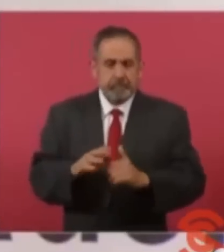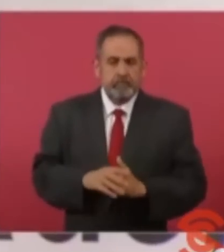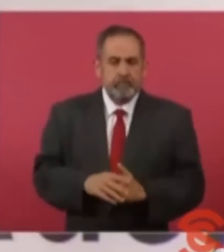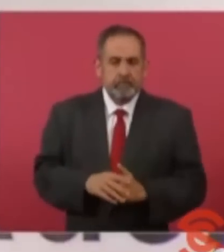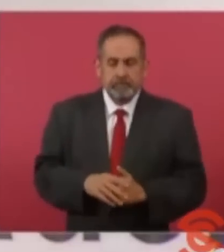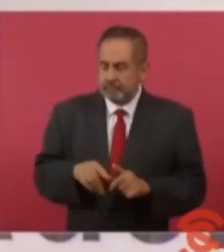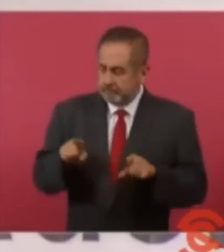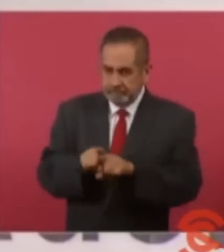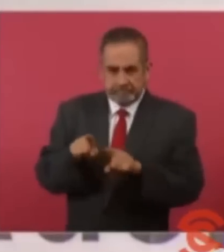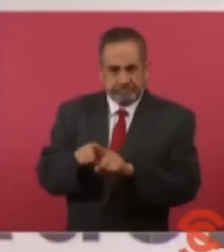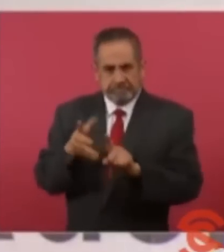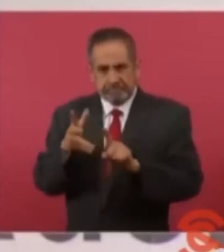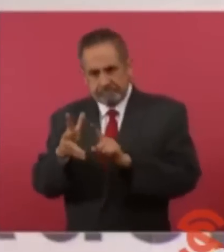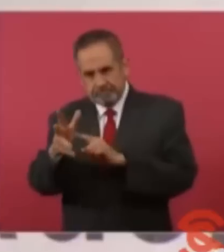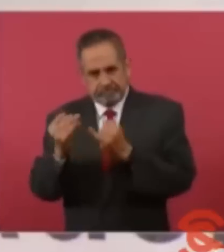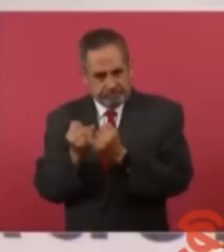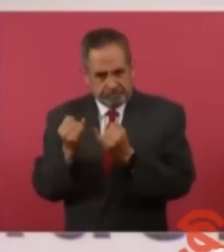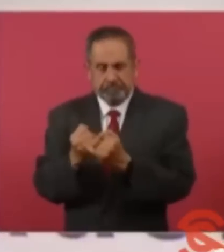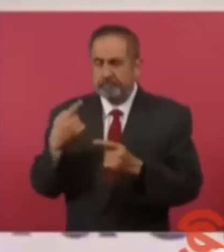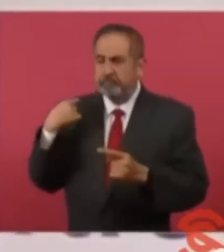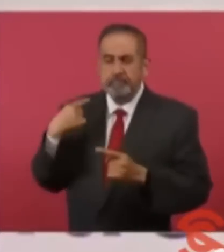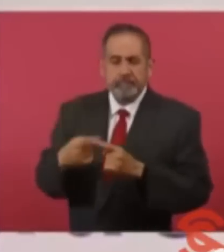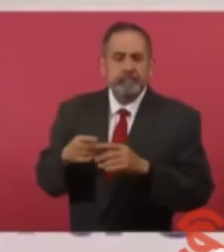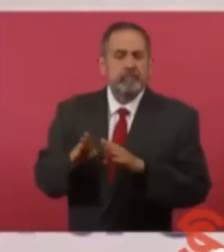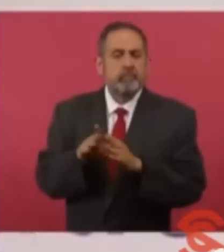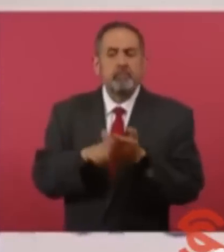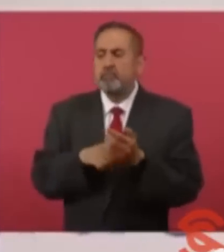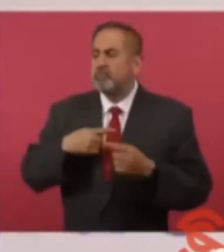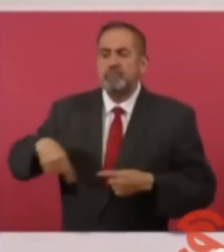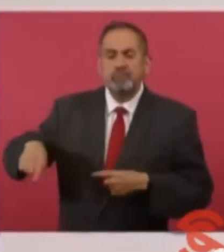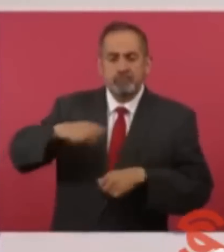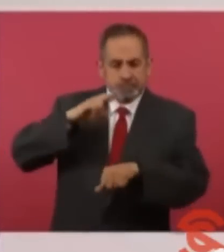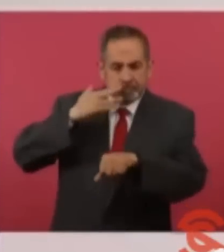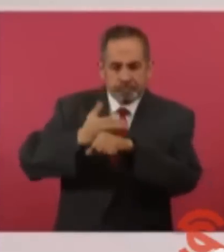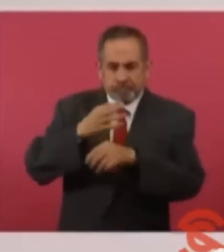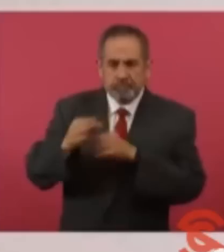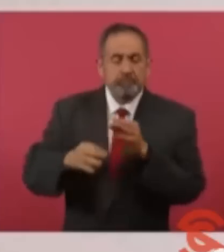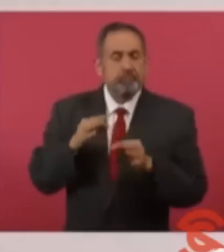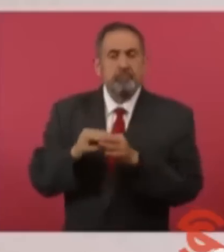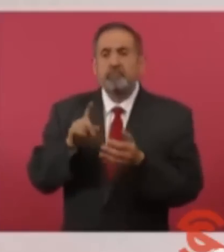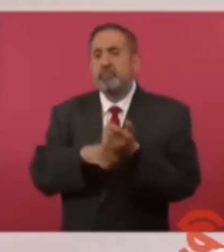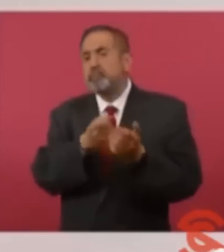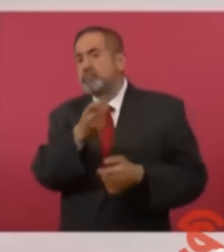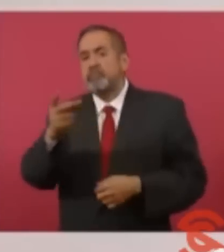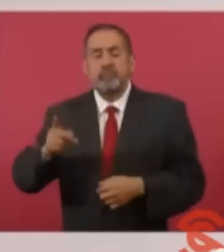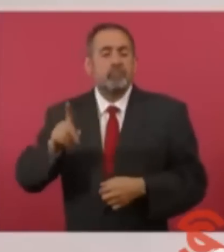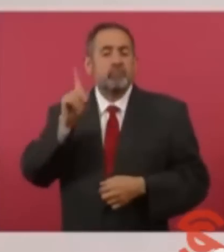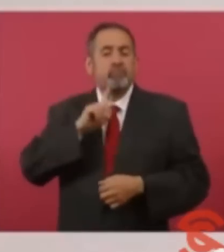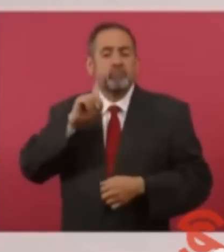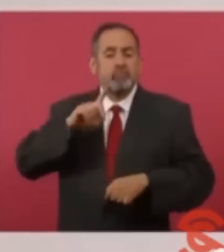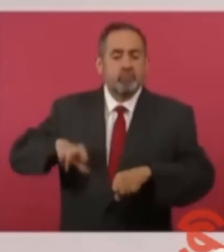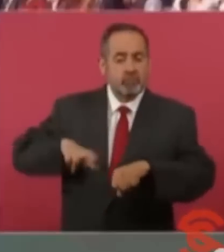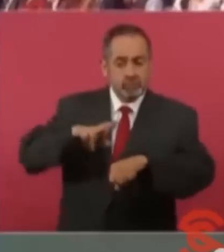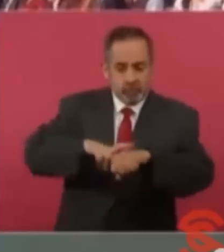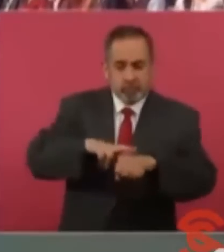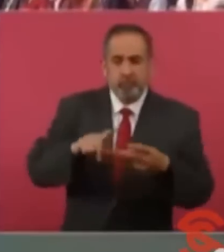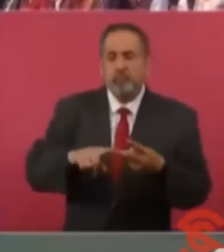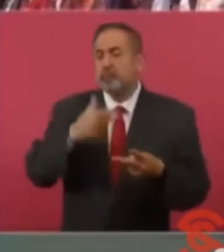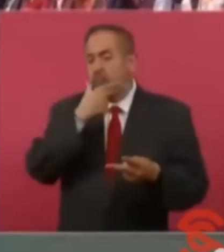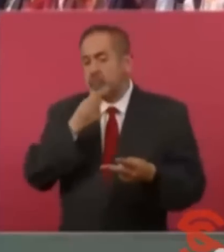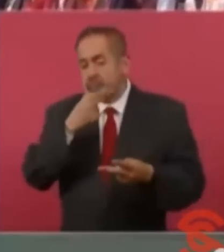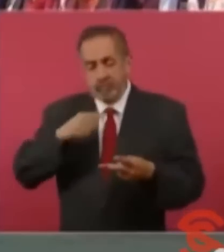esa manera, por el manejo responsable de las gobernadoras y